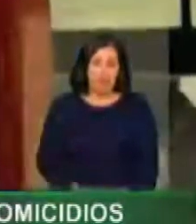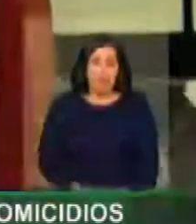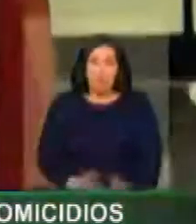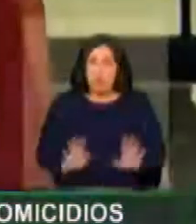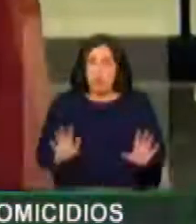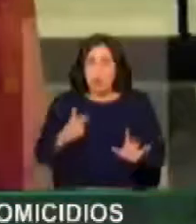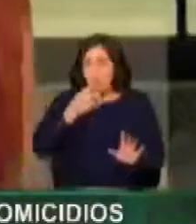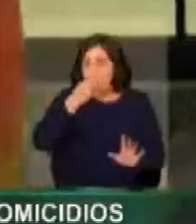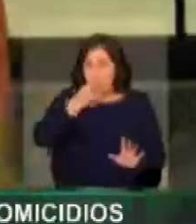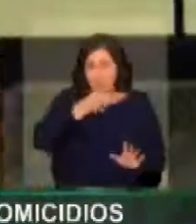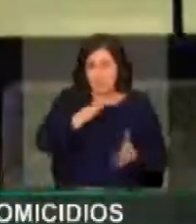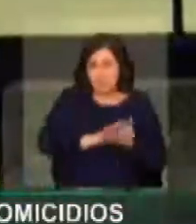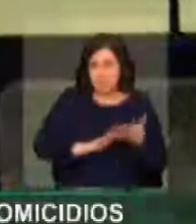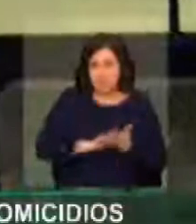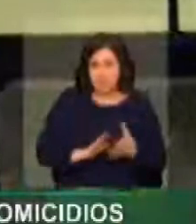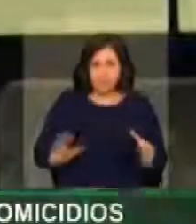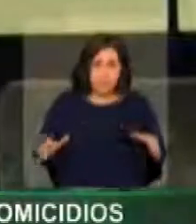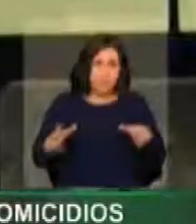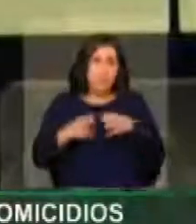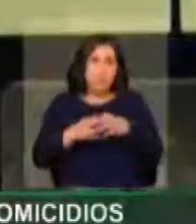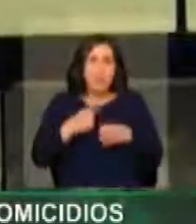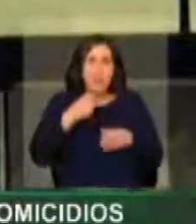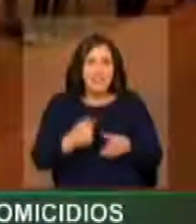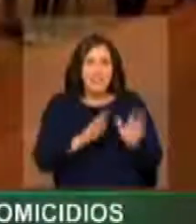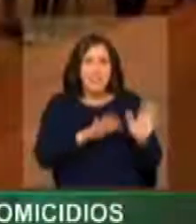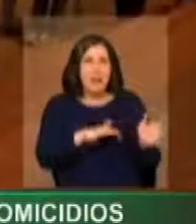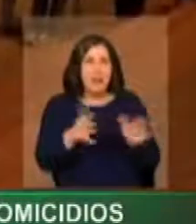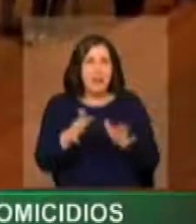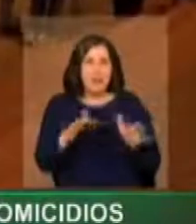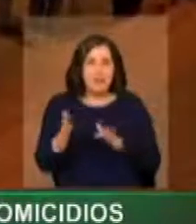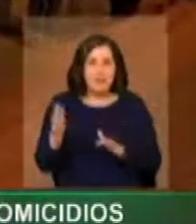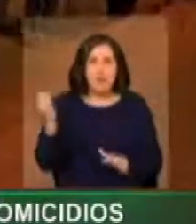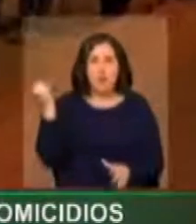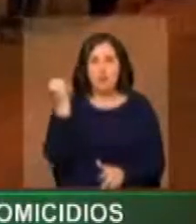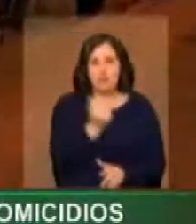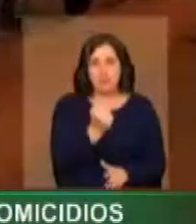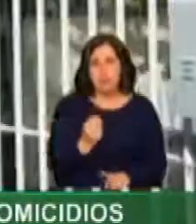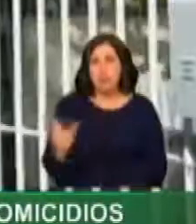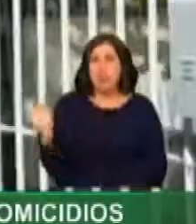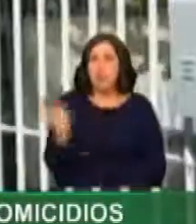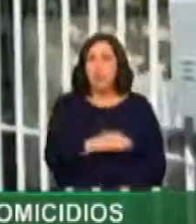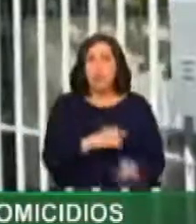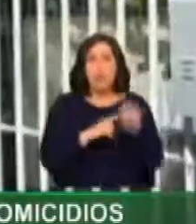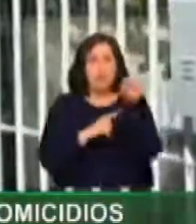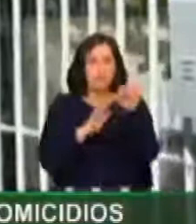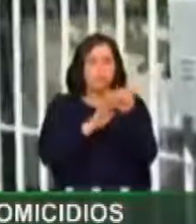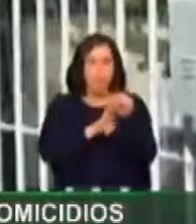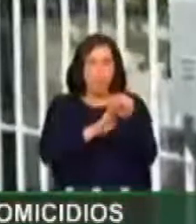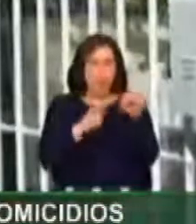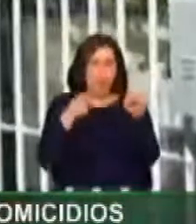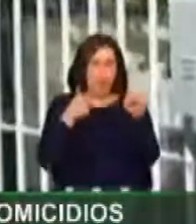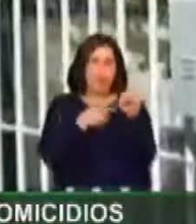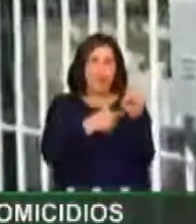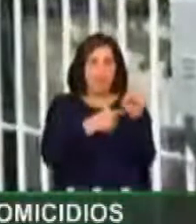declarar. Desde el inicio los colectivos sostienen que hay similitud entre los casos. Todas las compañeras tenían un tiro en la nuca.